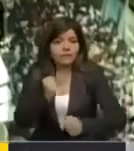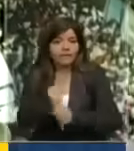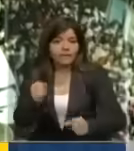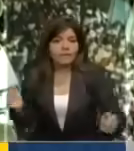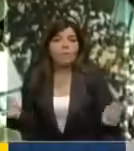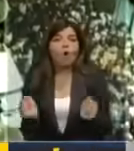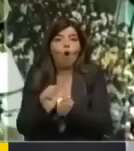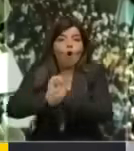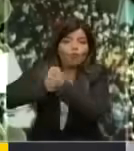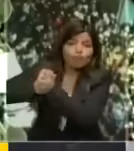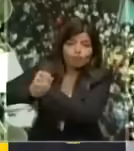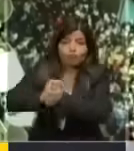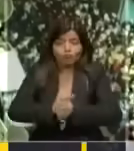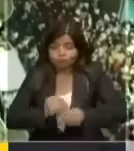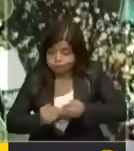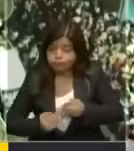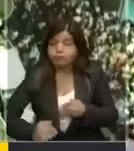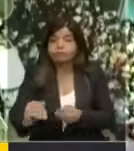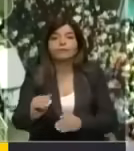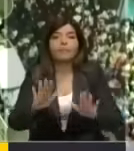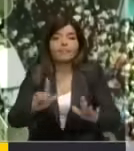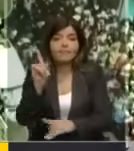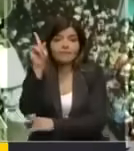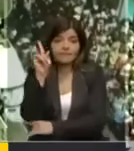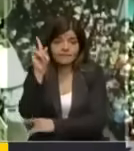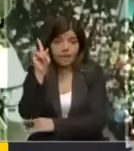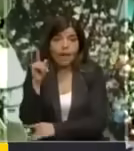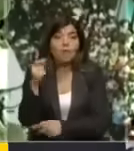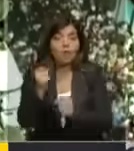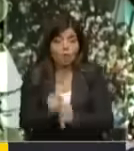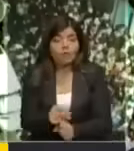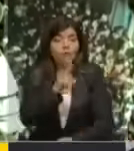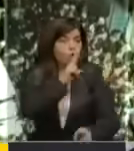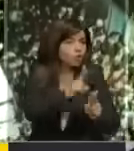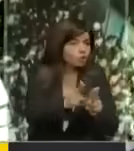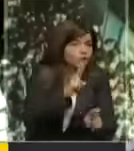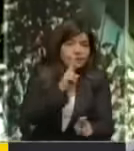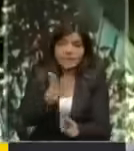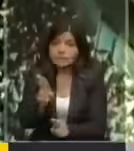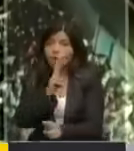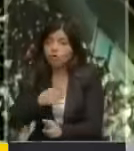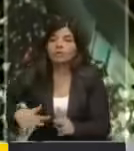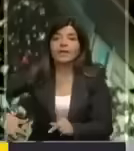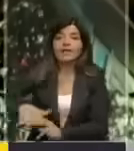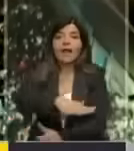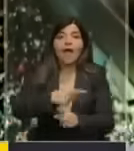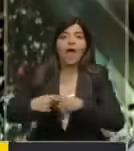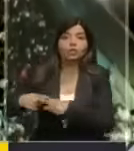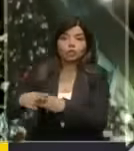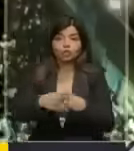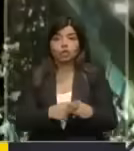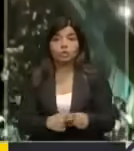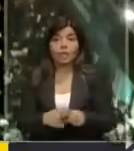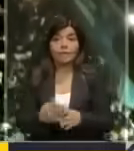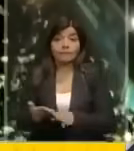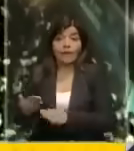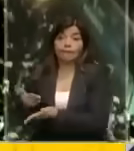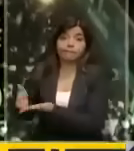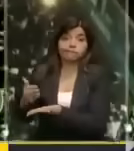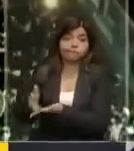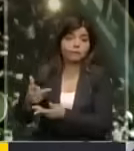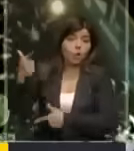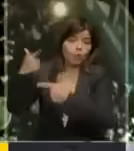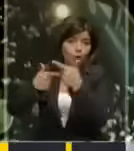juntos a partir del 10 de diciembre y podamos darle respuesta a una sociedad que ha sido abandonada por la clase